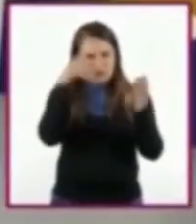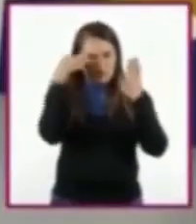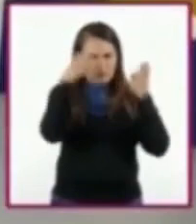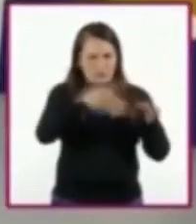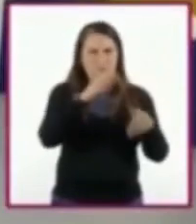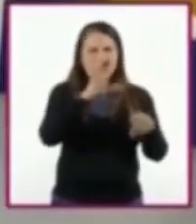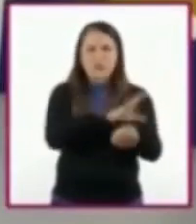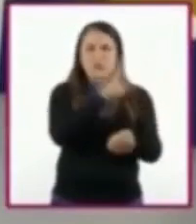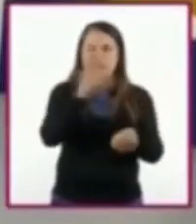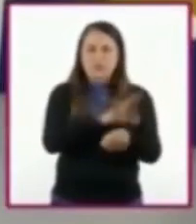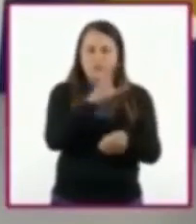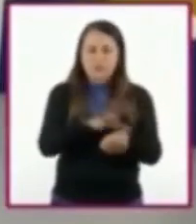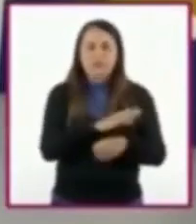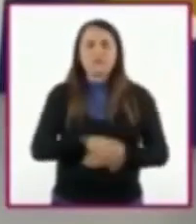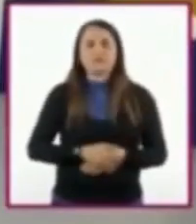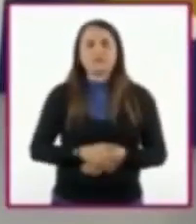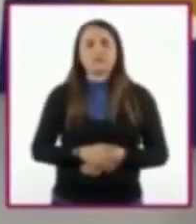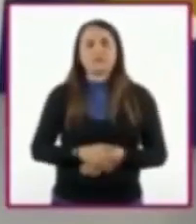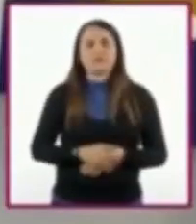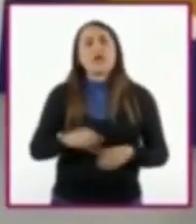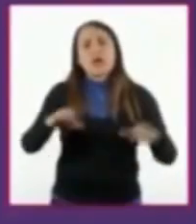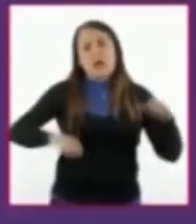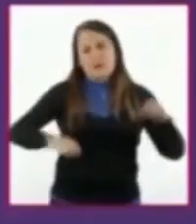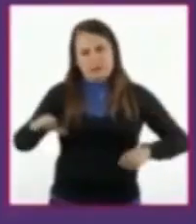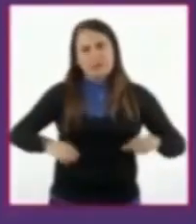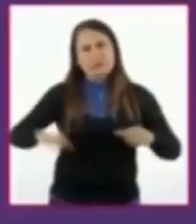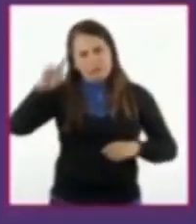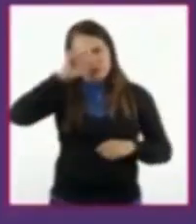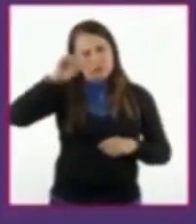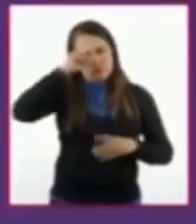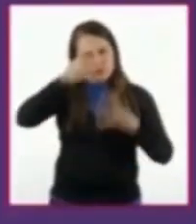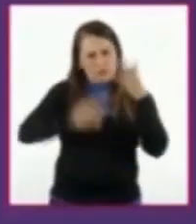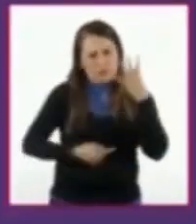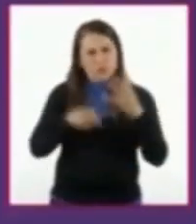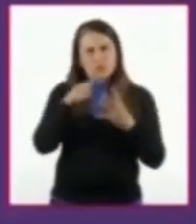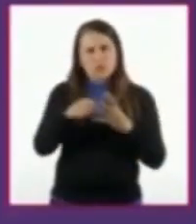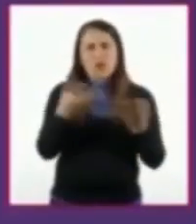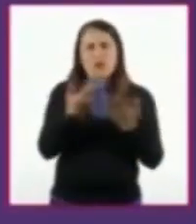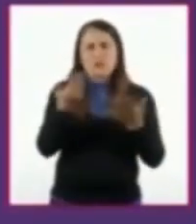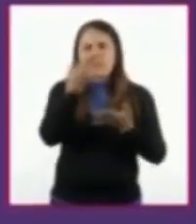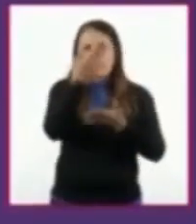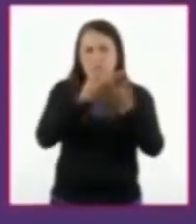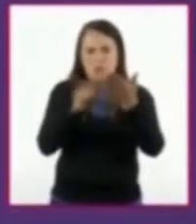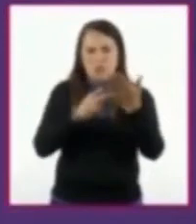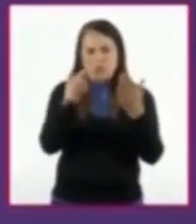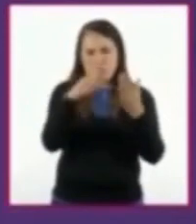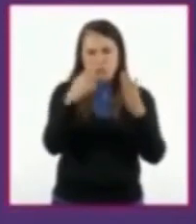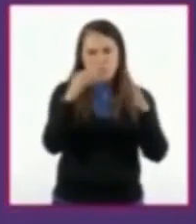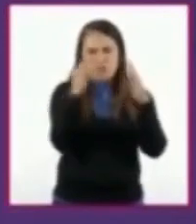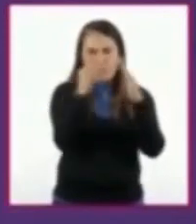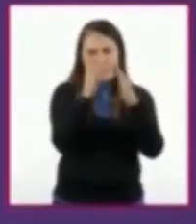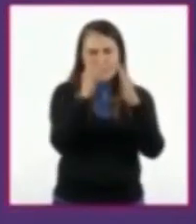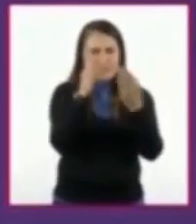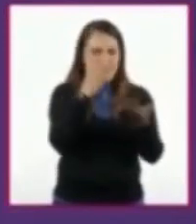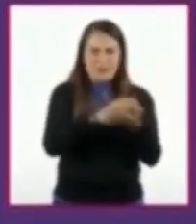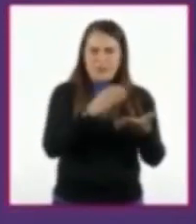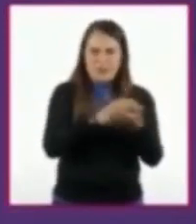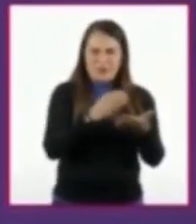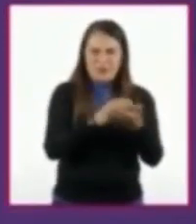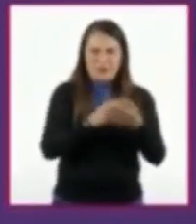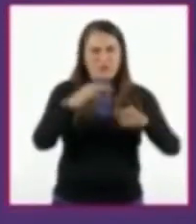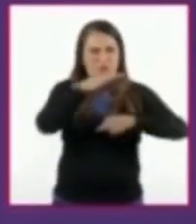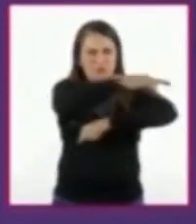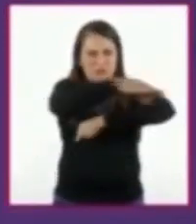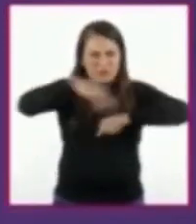finalizar, les sugerimos realizar las siguientes actividades. Realicen un boceto de su casa en su cuaderno, utilizando